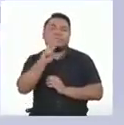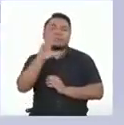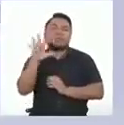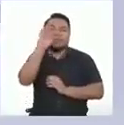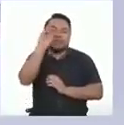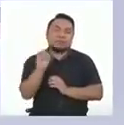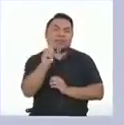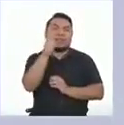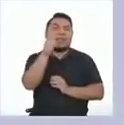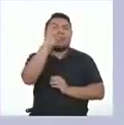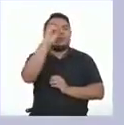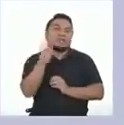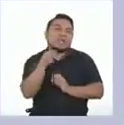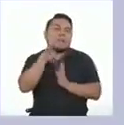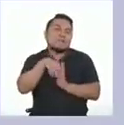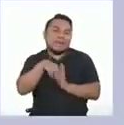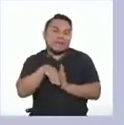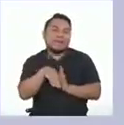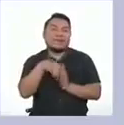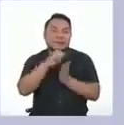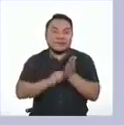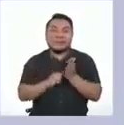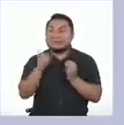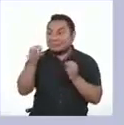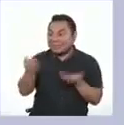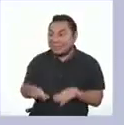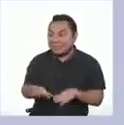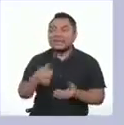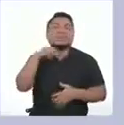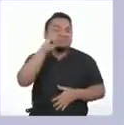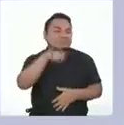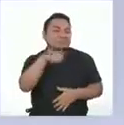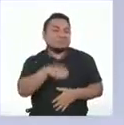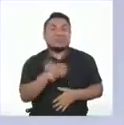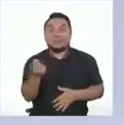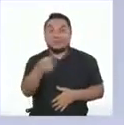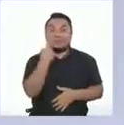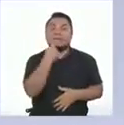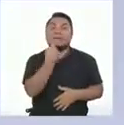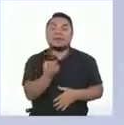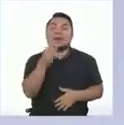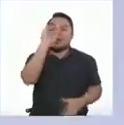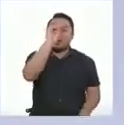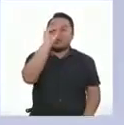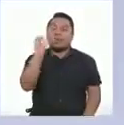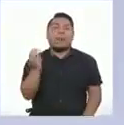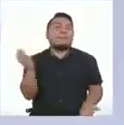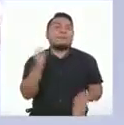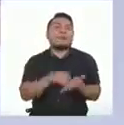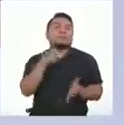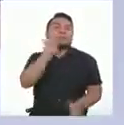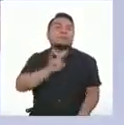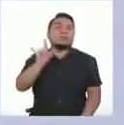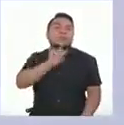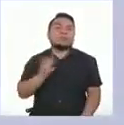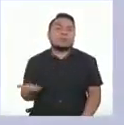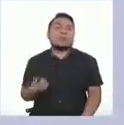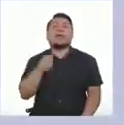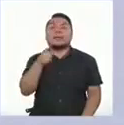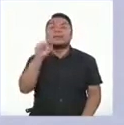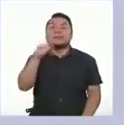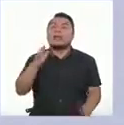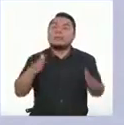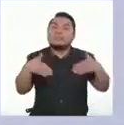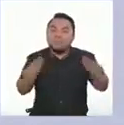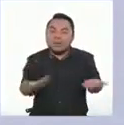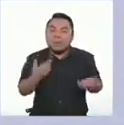25%, 10%. Así es, Patricia. Podemos decir que son los porcentajes más usados y son los